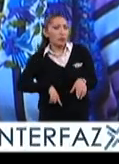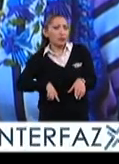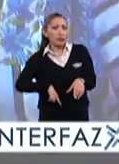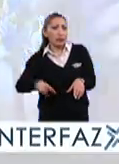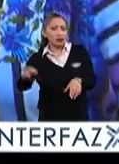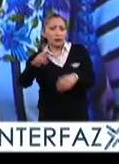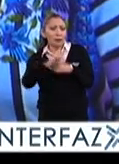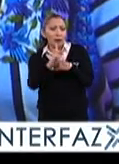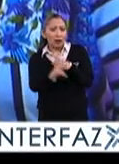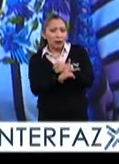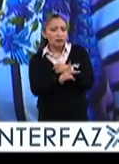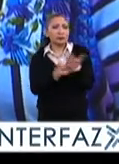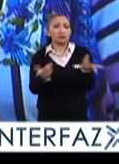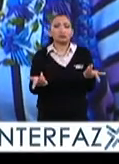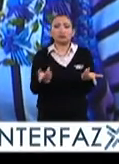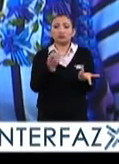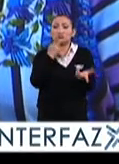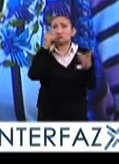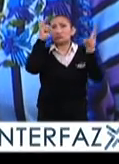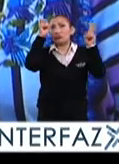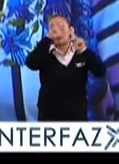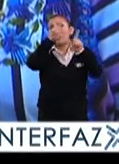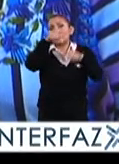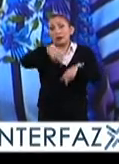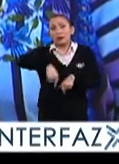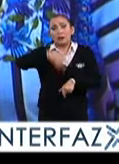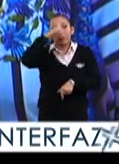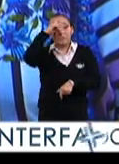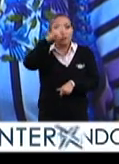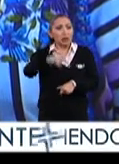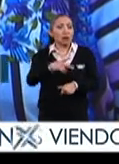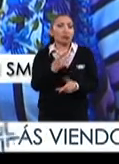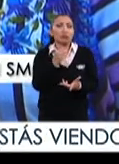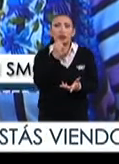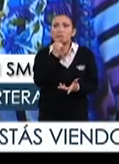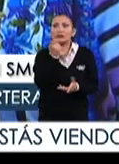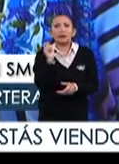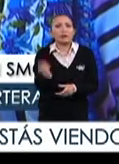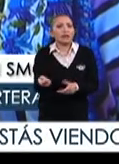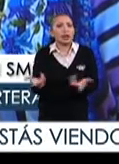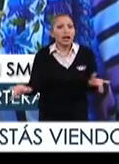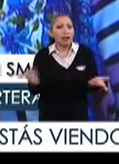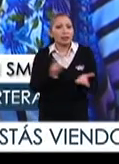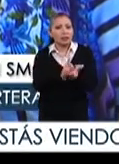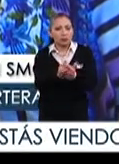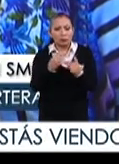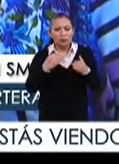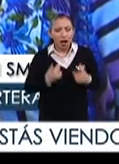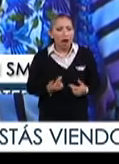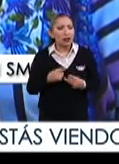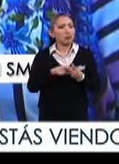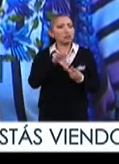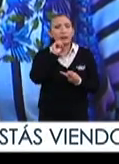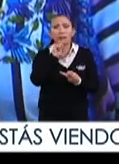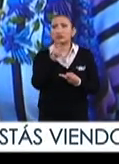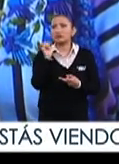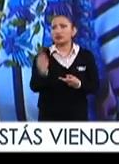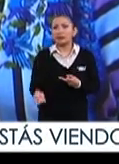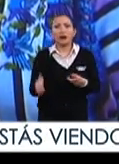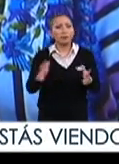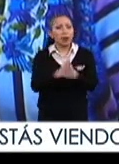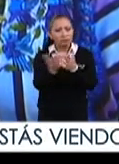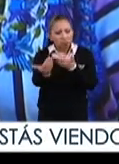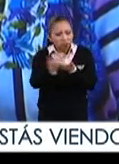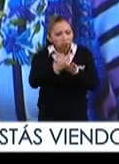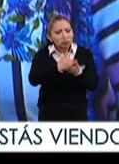pública. Hablar de paz en México también tiene que ver con derechos humanos, también tiene que ver con